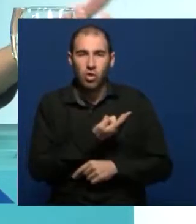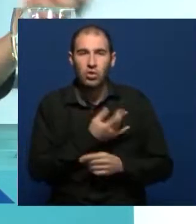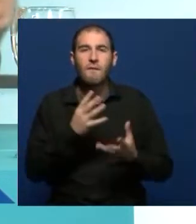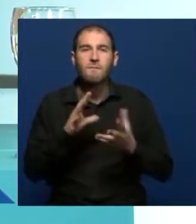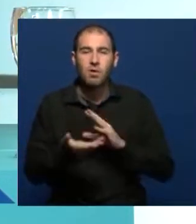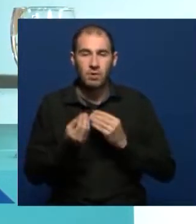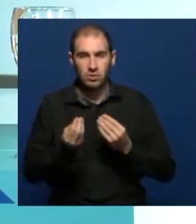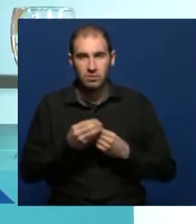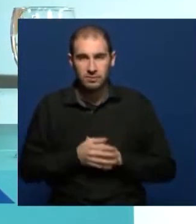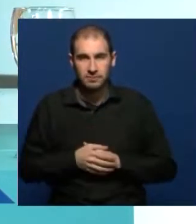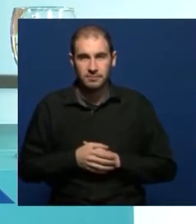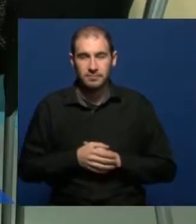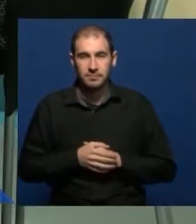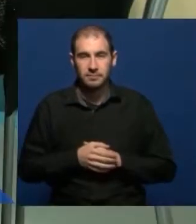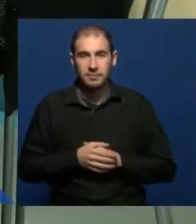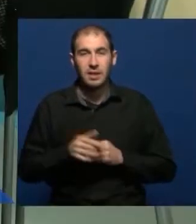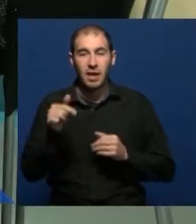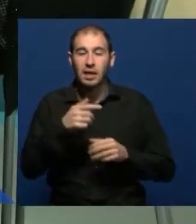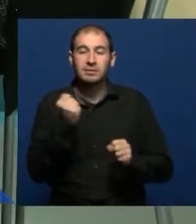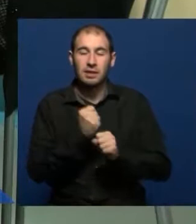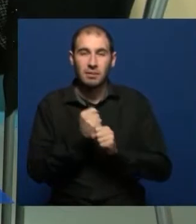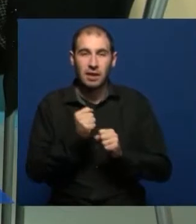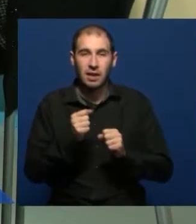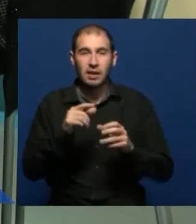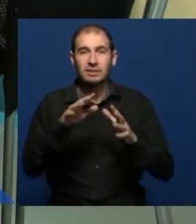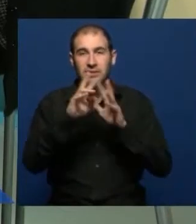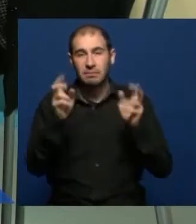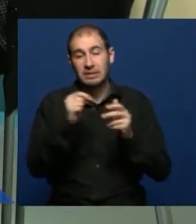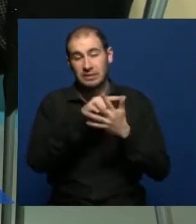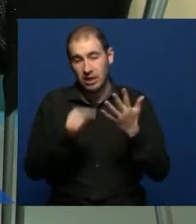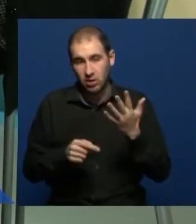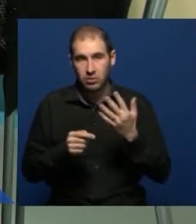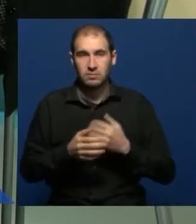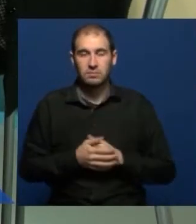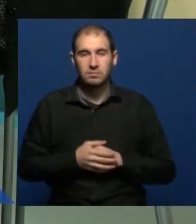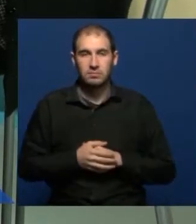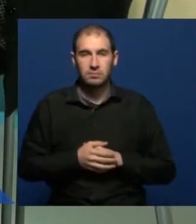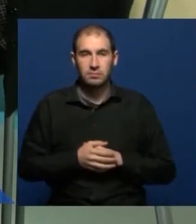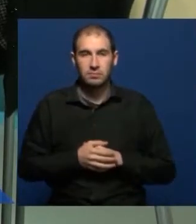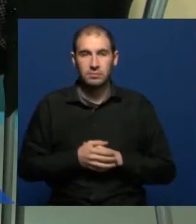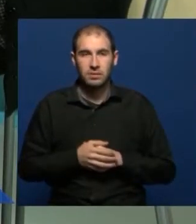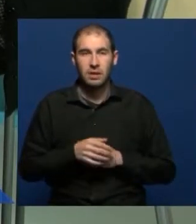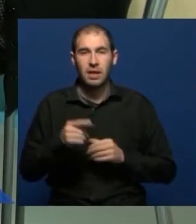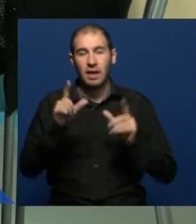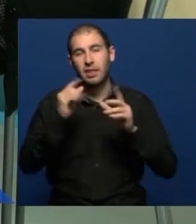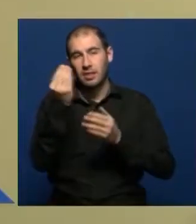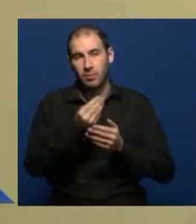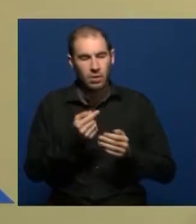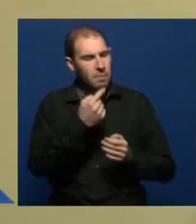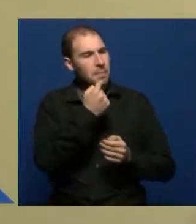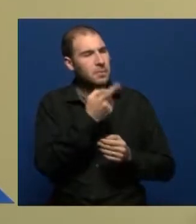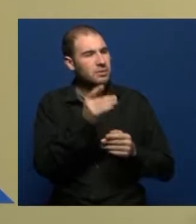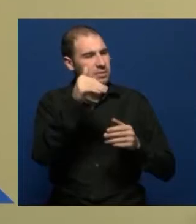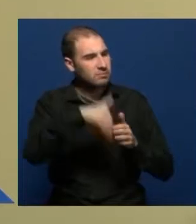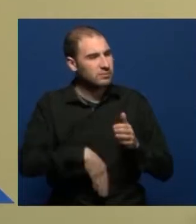cómo. Y ahí hemos trabajado estos cinco ejes que un poco retoma la gráfica. Me gustaría